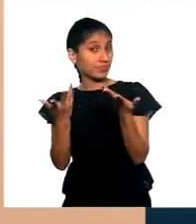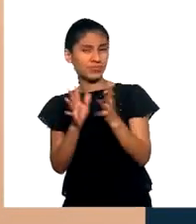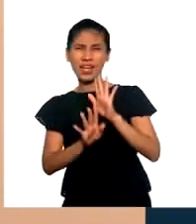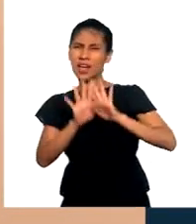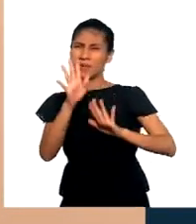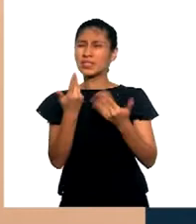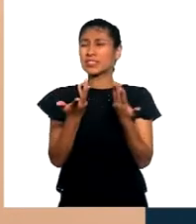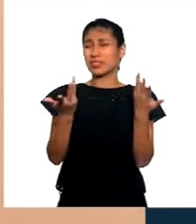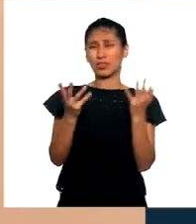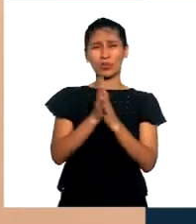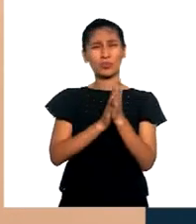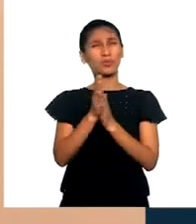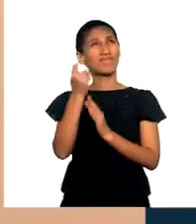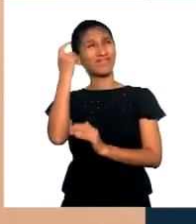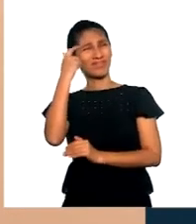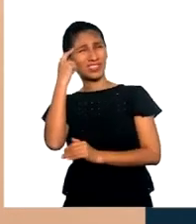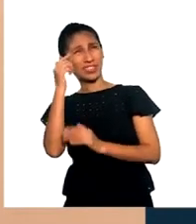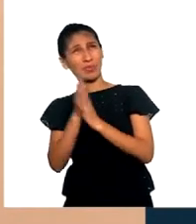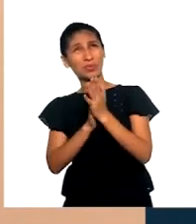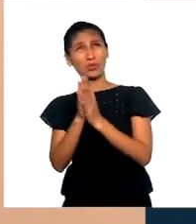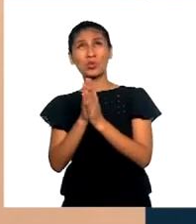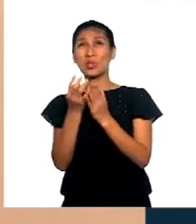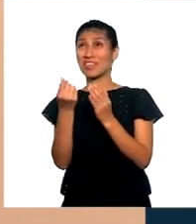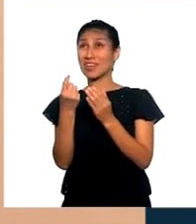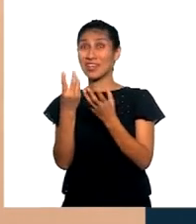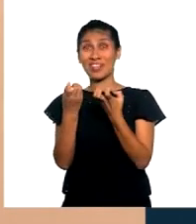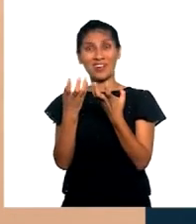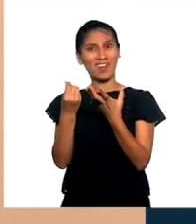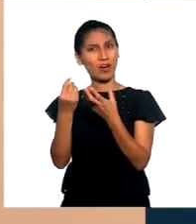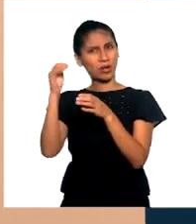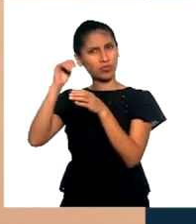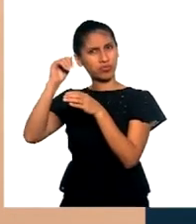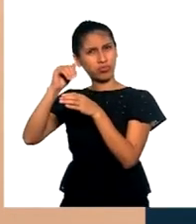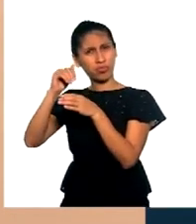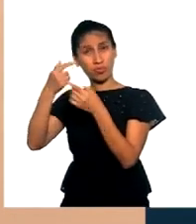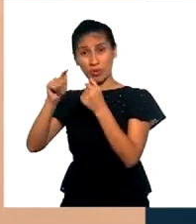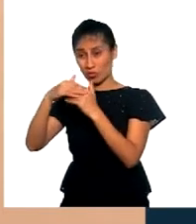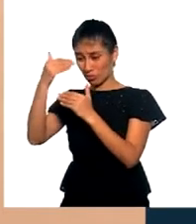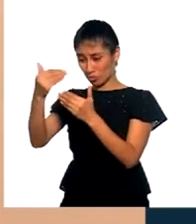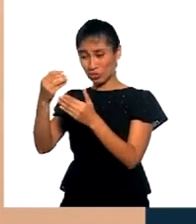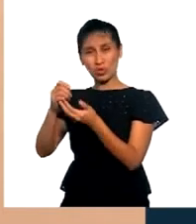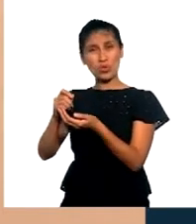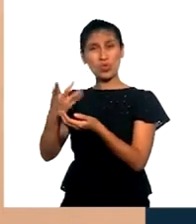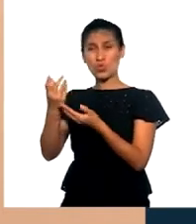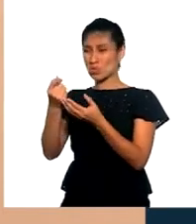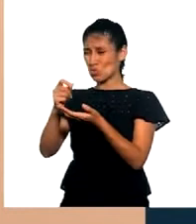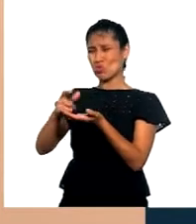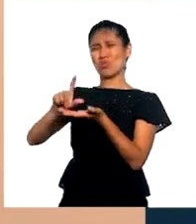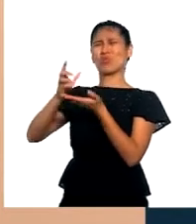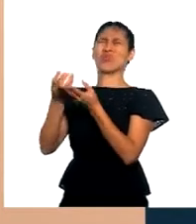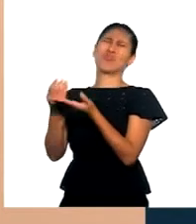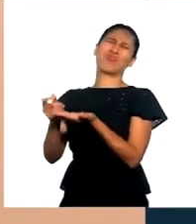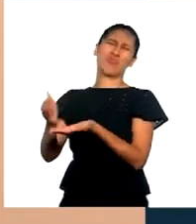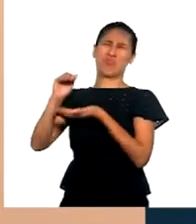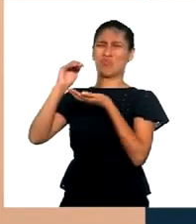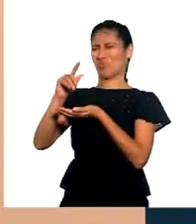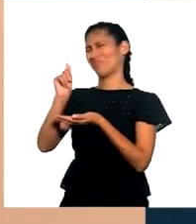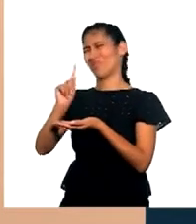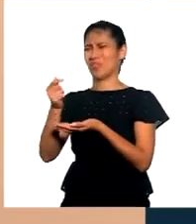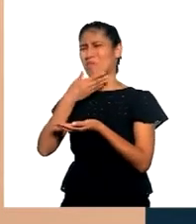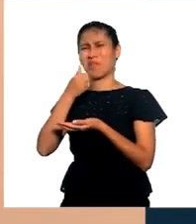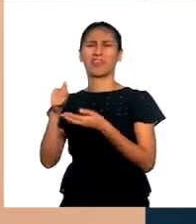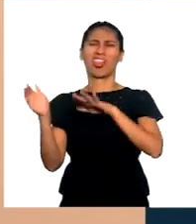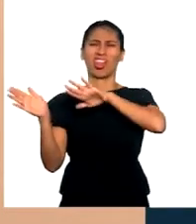veces nos desmotiva mos pensando en grandes cantidades cuando lo que debemos hacer es ahorrar pequeñas cantidades que están dentro de nuestras